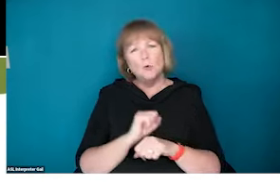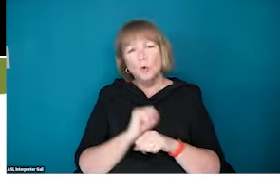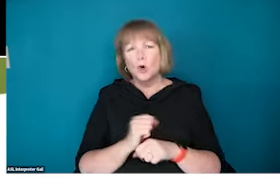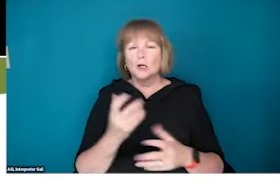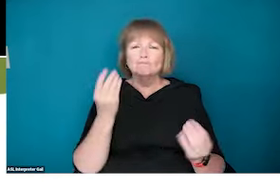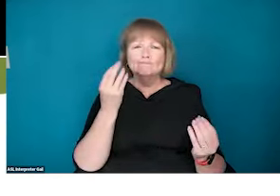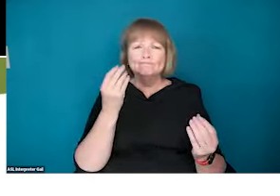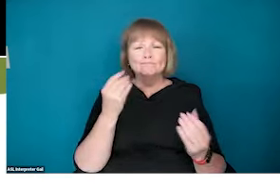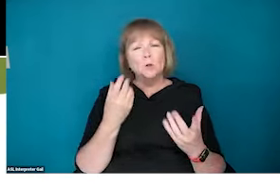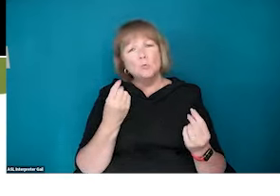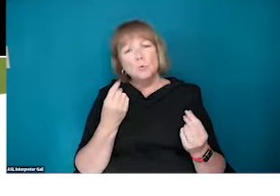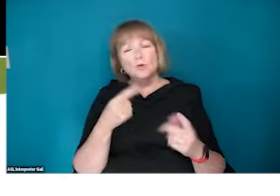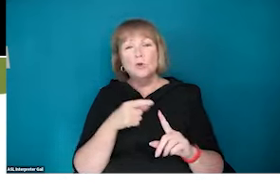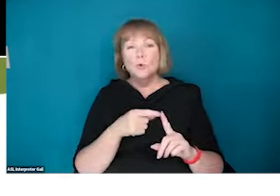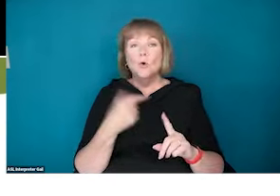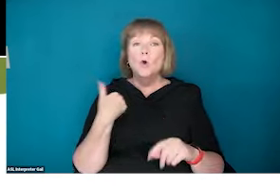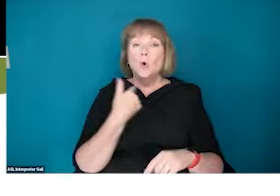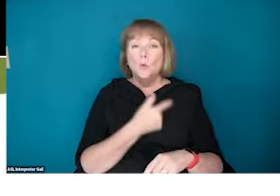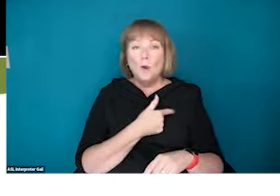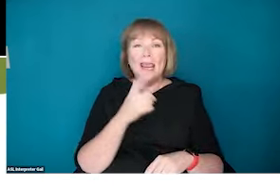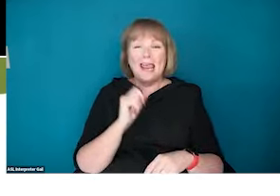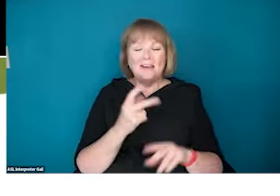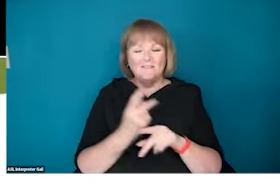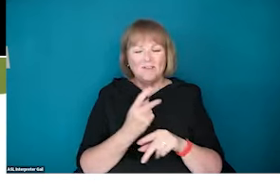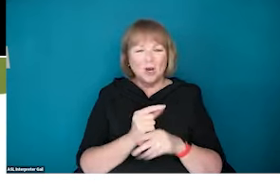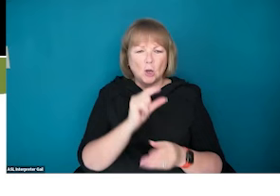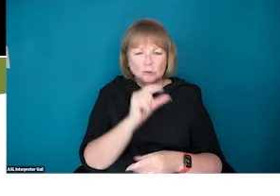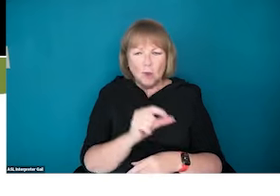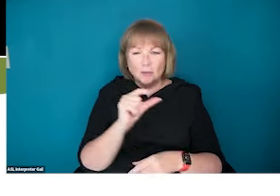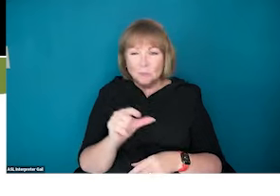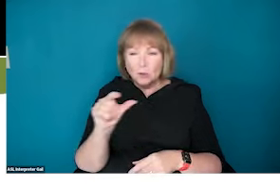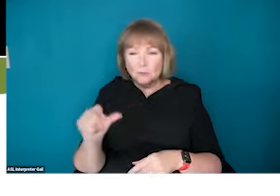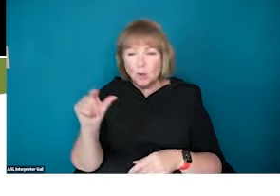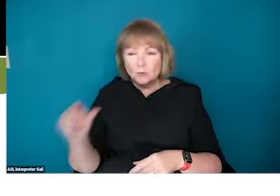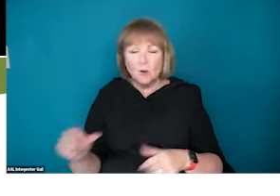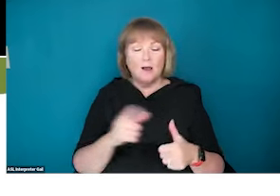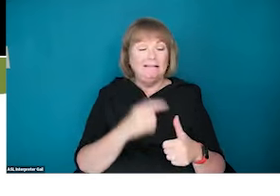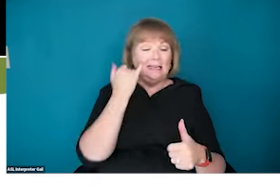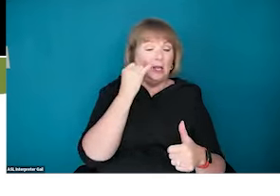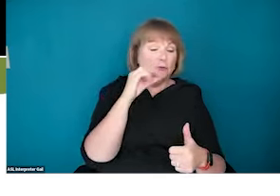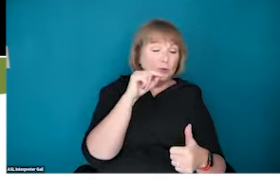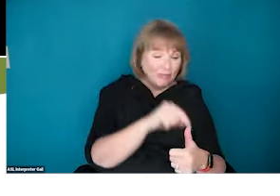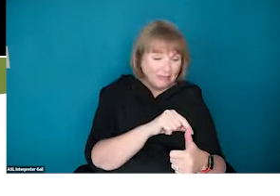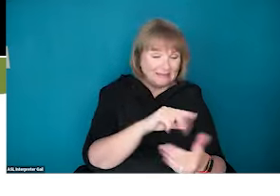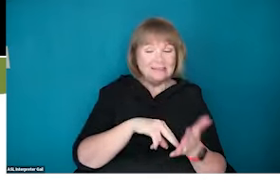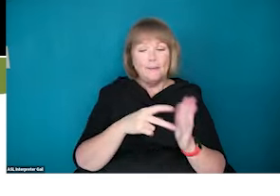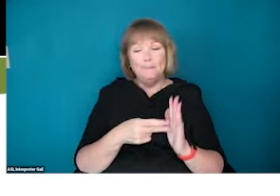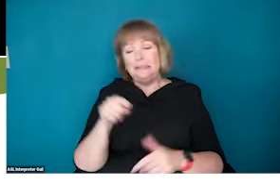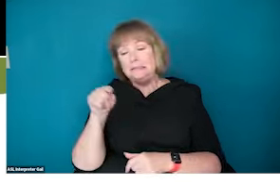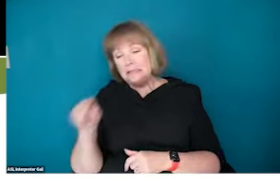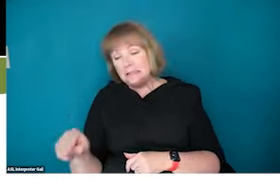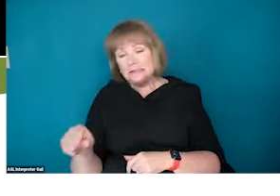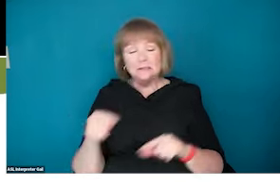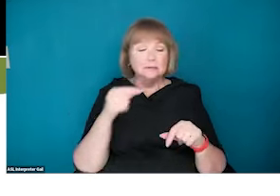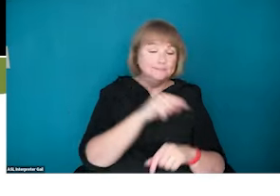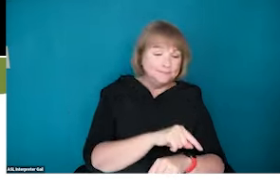cuántas horas, cómo son los ambientes de trabajo. Entonces, cuánto, por ejemplo, cuántas horas, cuánto pagar en cada uno de los